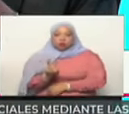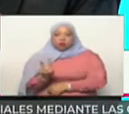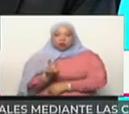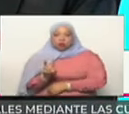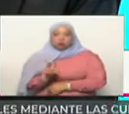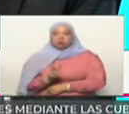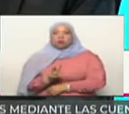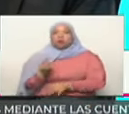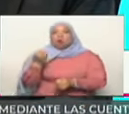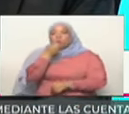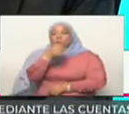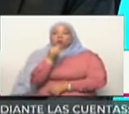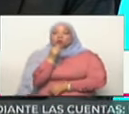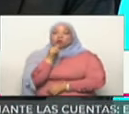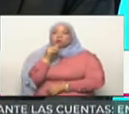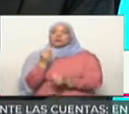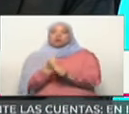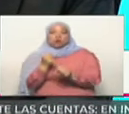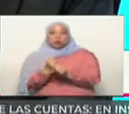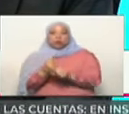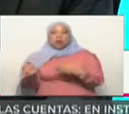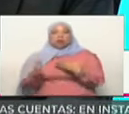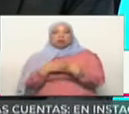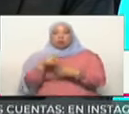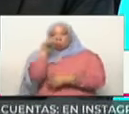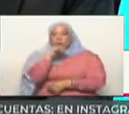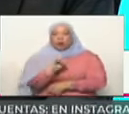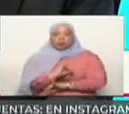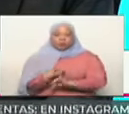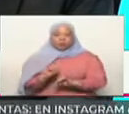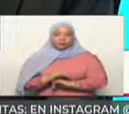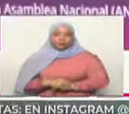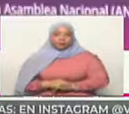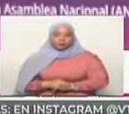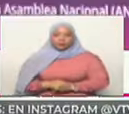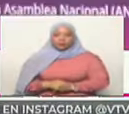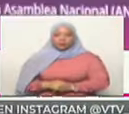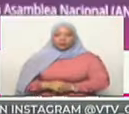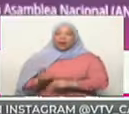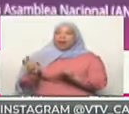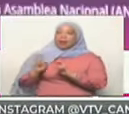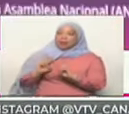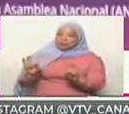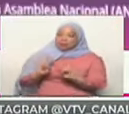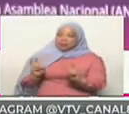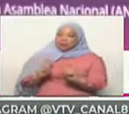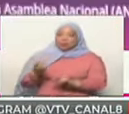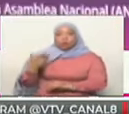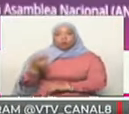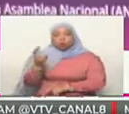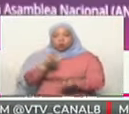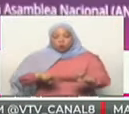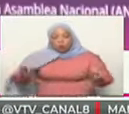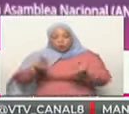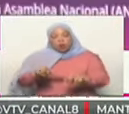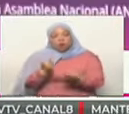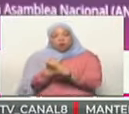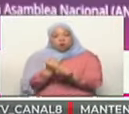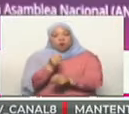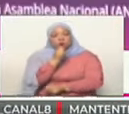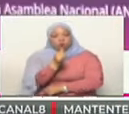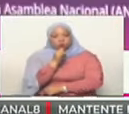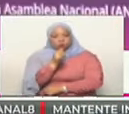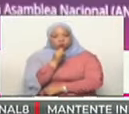es una buena noticia para el cierre de este año económico. Y en este tema económico, justamente, presidente, revisamos la siguiente noticia